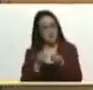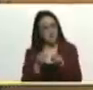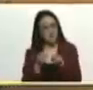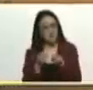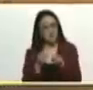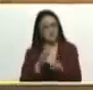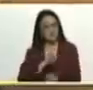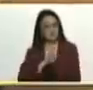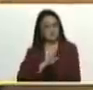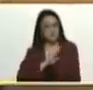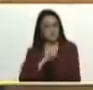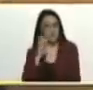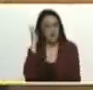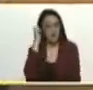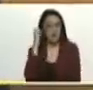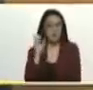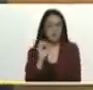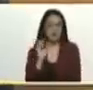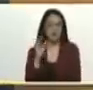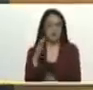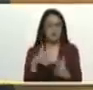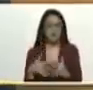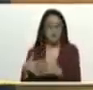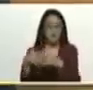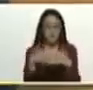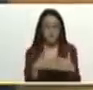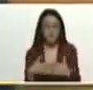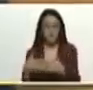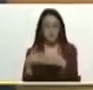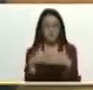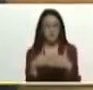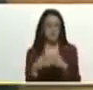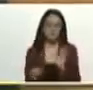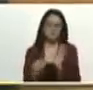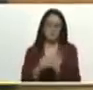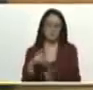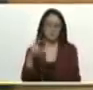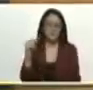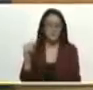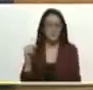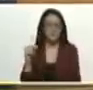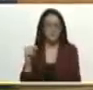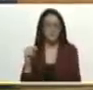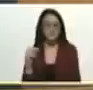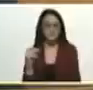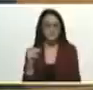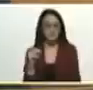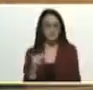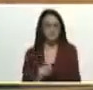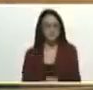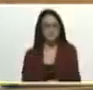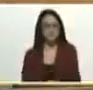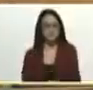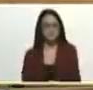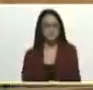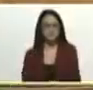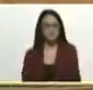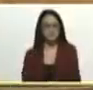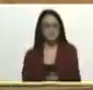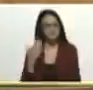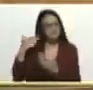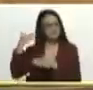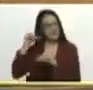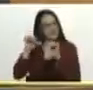de Europa o de los Estados Unidos. Y eso no va a pasar, no va a pasar nunca, no pasó en el